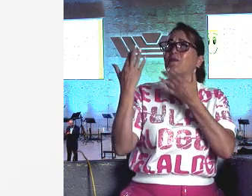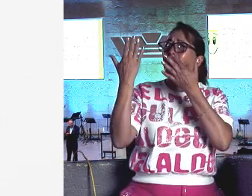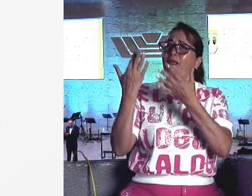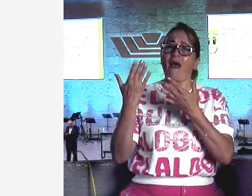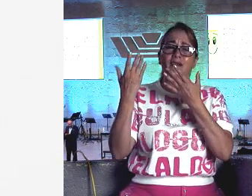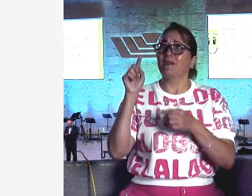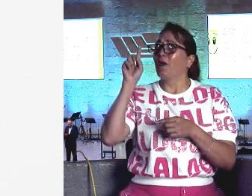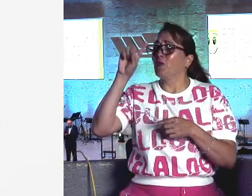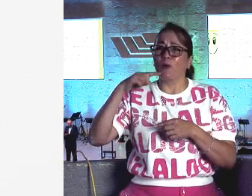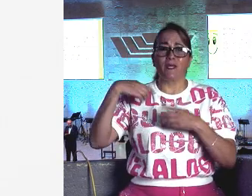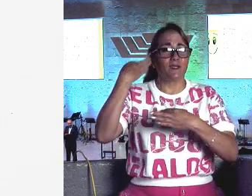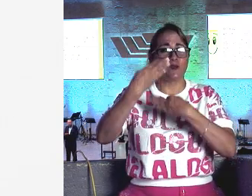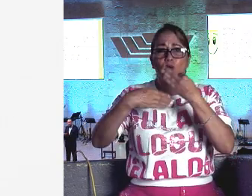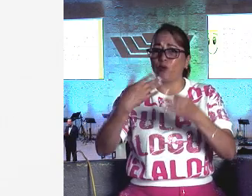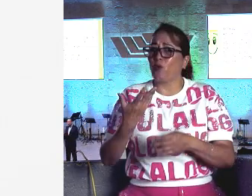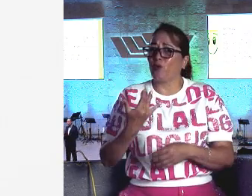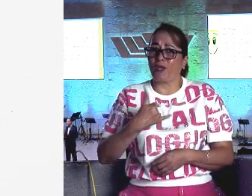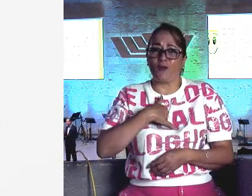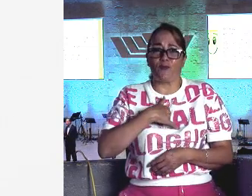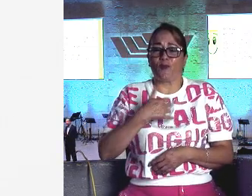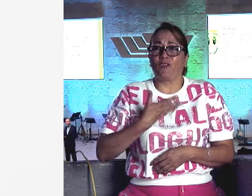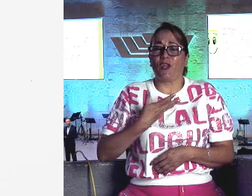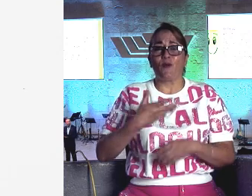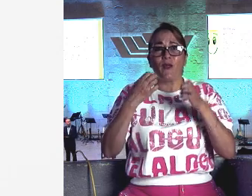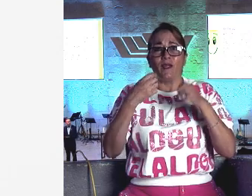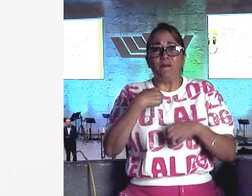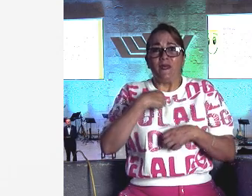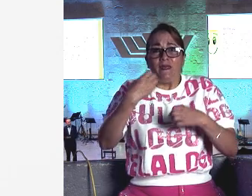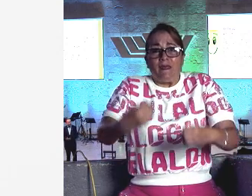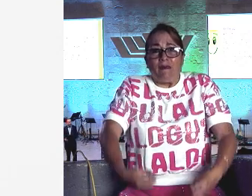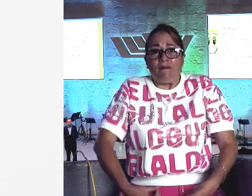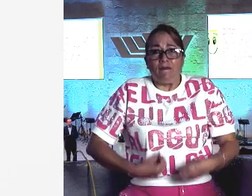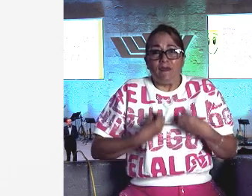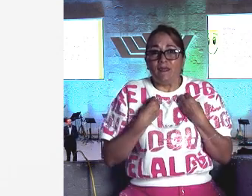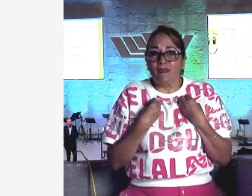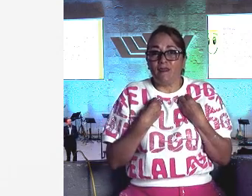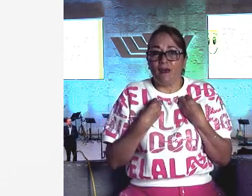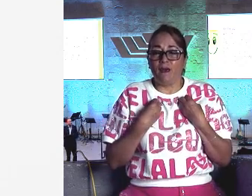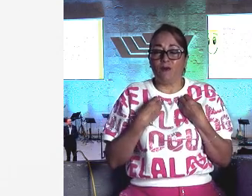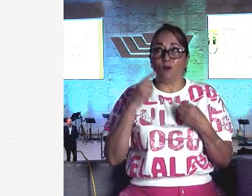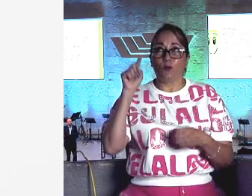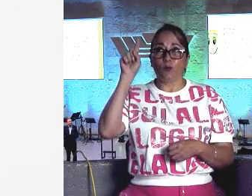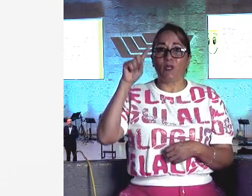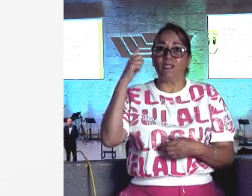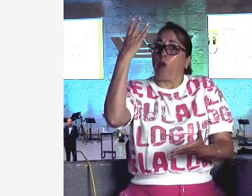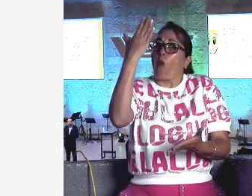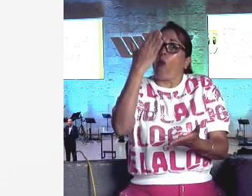tengo en esta vida. ¿Cuántos pueden decir lo mismo? Señor, tú eres lo único que tengo.